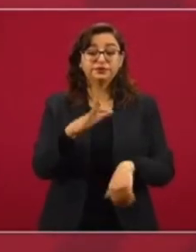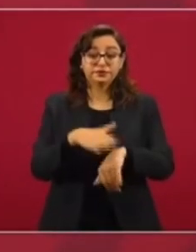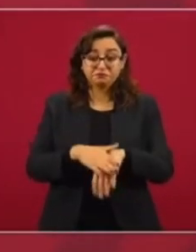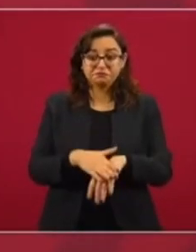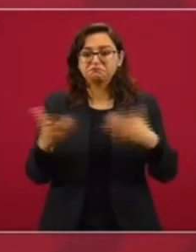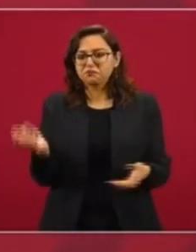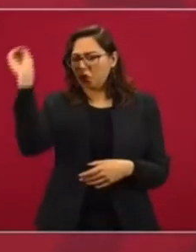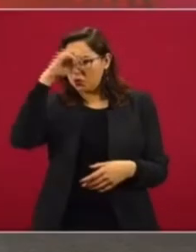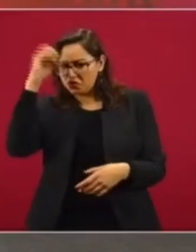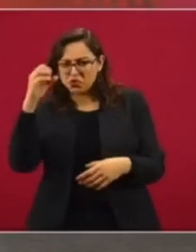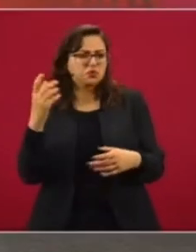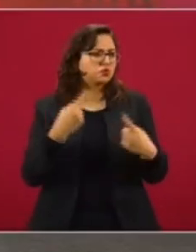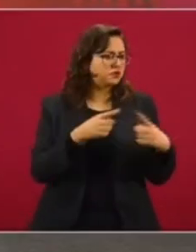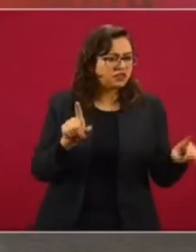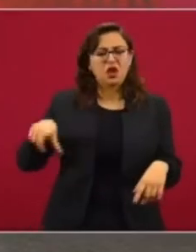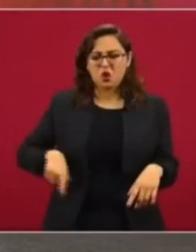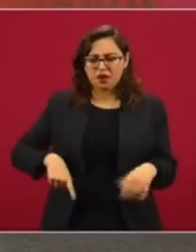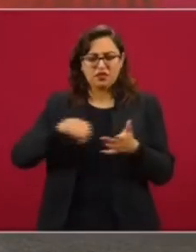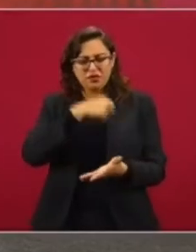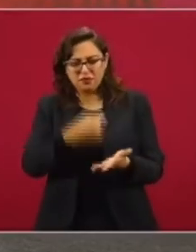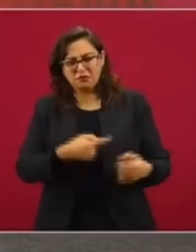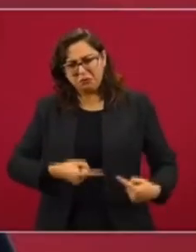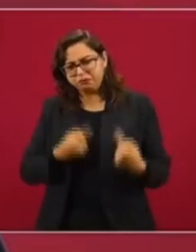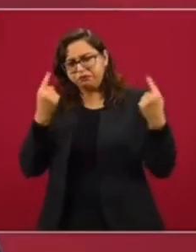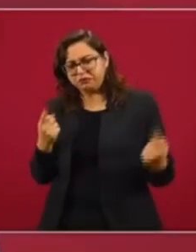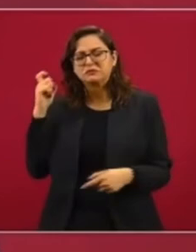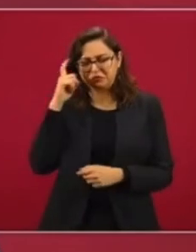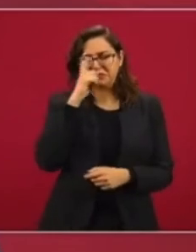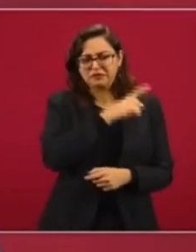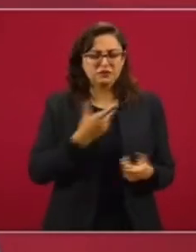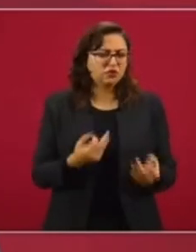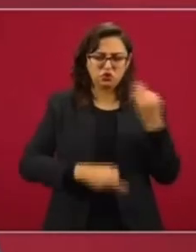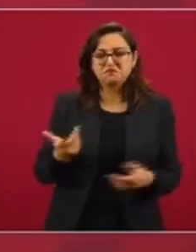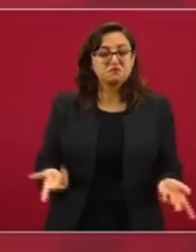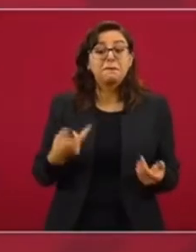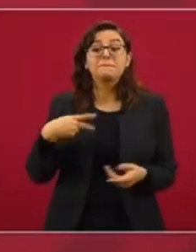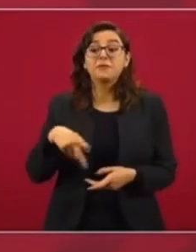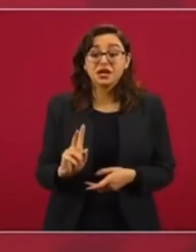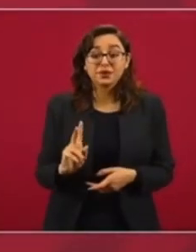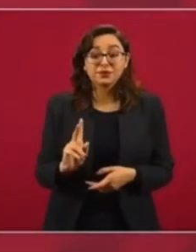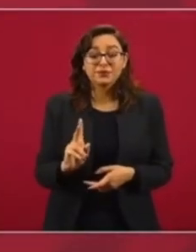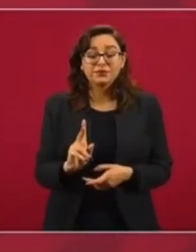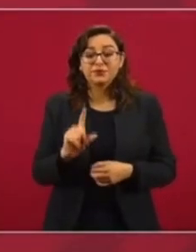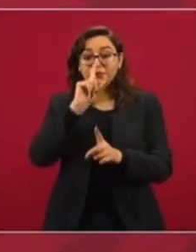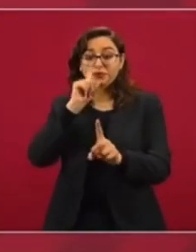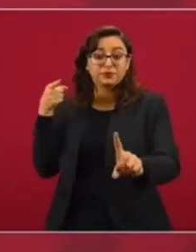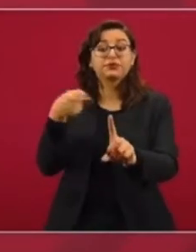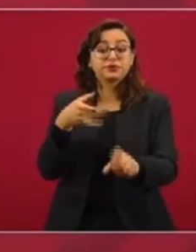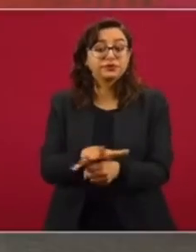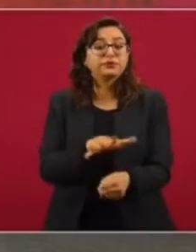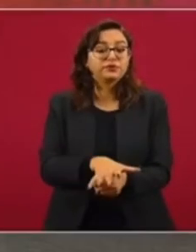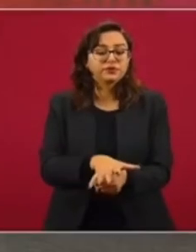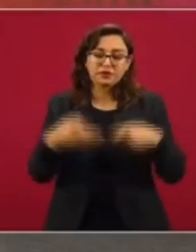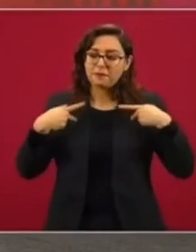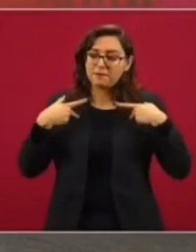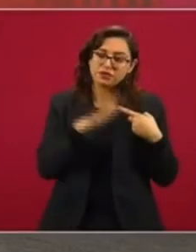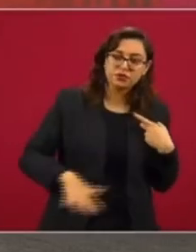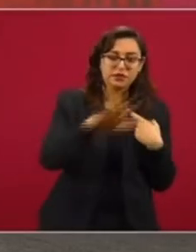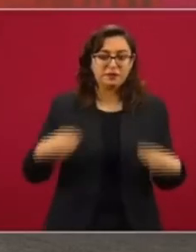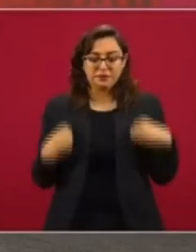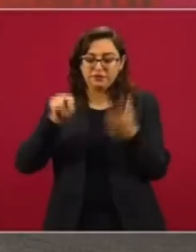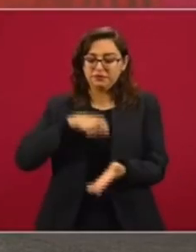de las diferencias que tenemos con el gobernador de Tamaulipas, que son públicas y notorias, nosotros vamos a seguir ayudando al pueblo de